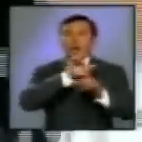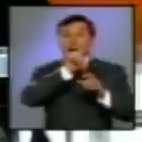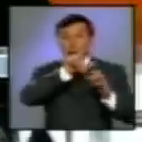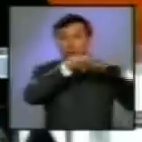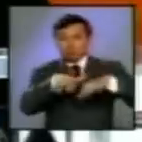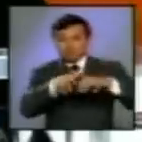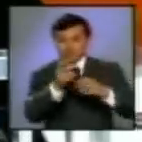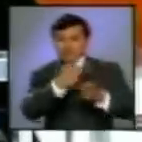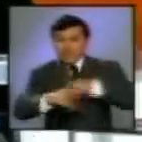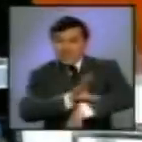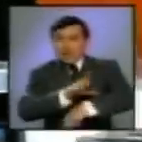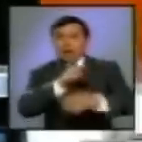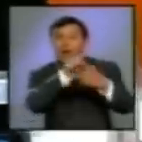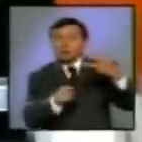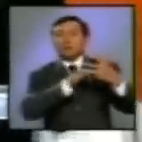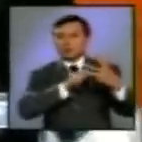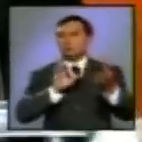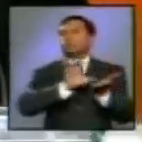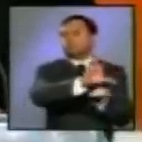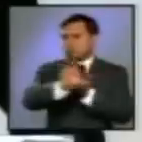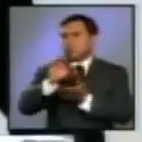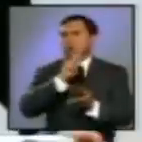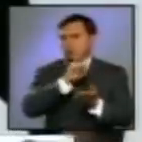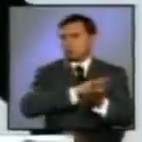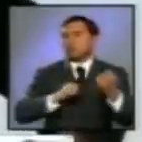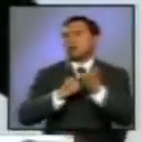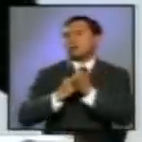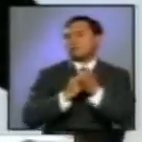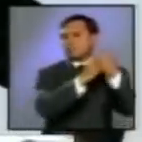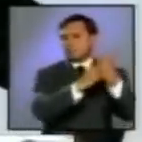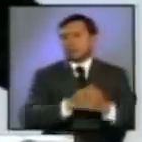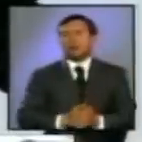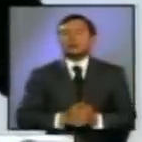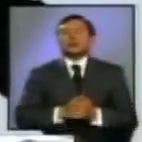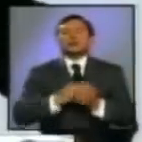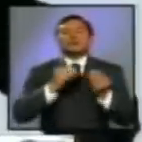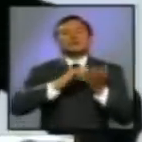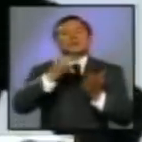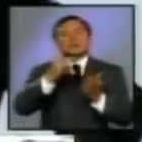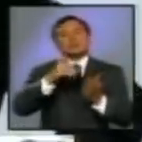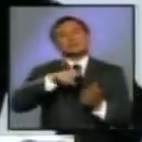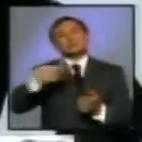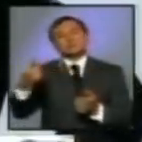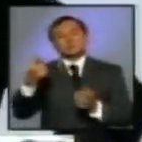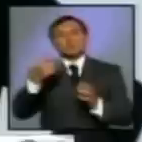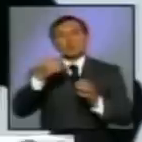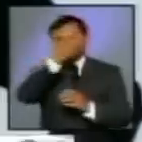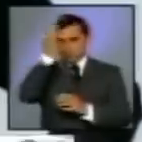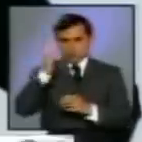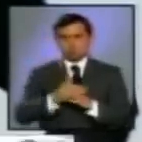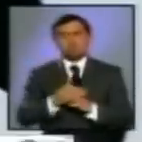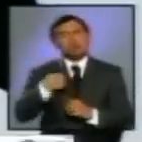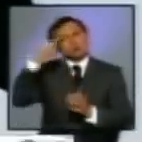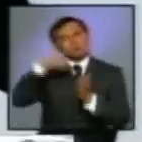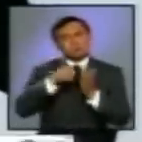sustentable. Muchas gracias. Y para la réplica, Enrique Peña Nieto. Creo que el Estado mexicano debe asumir liderazgo realmente para impulsar el desarrollo